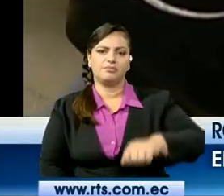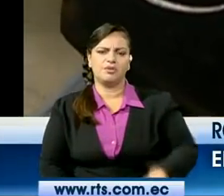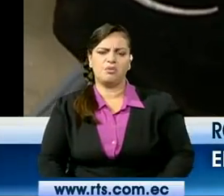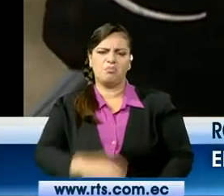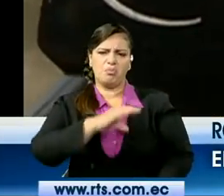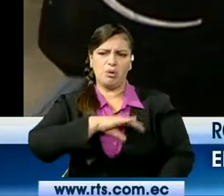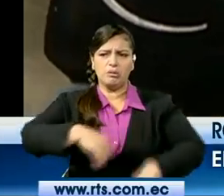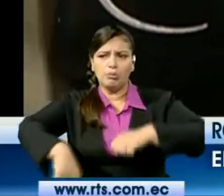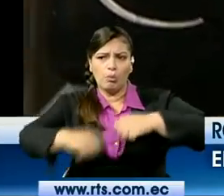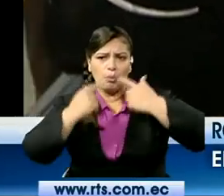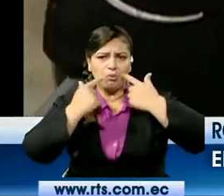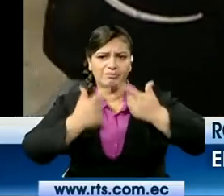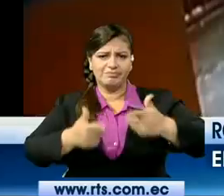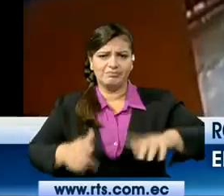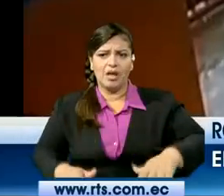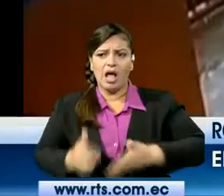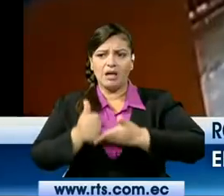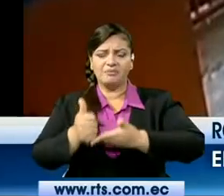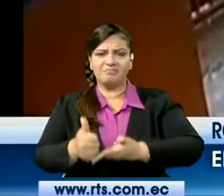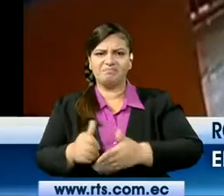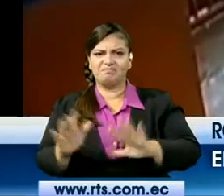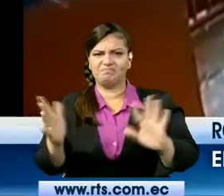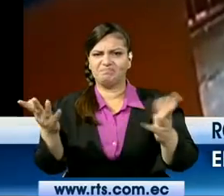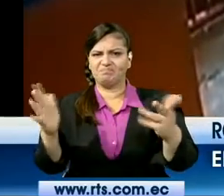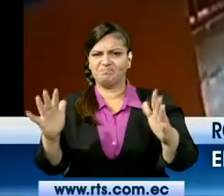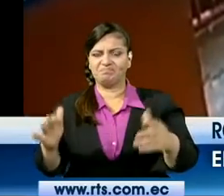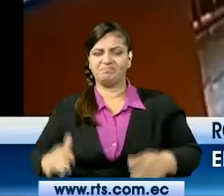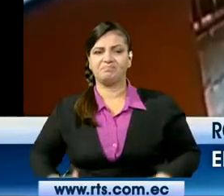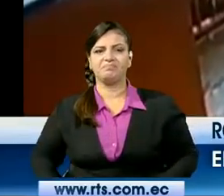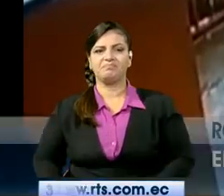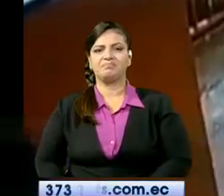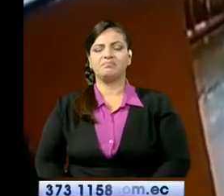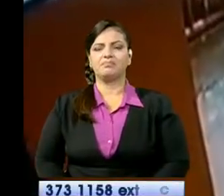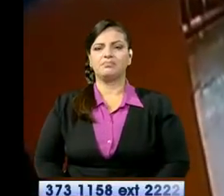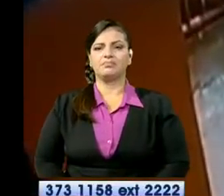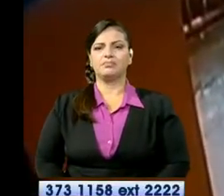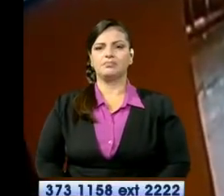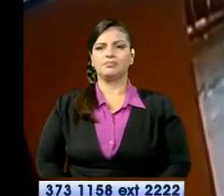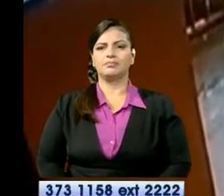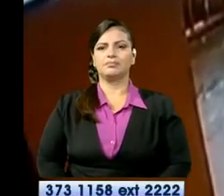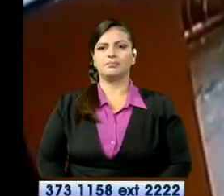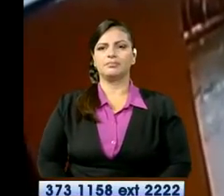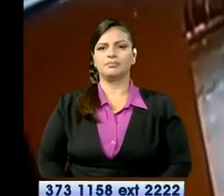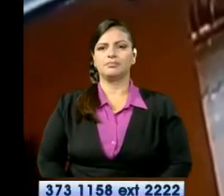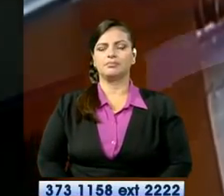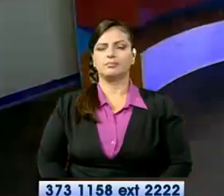sí, no hicieron nada. Informó Julio César Saona.